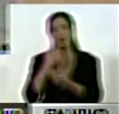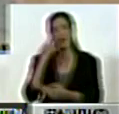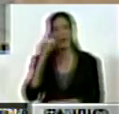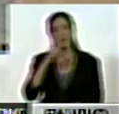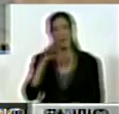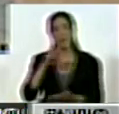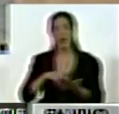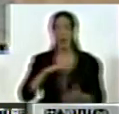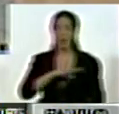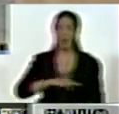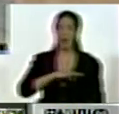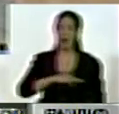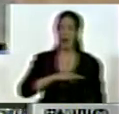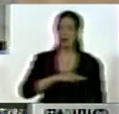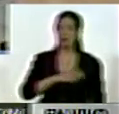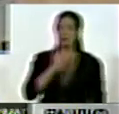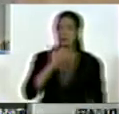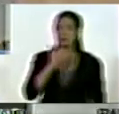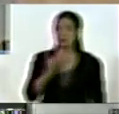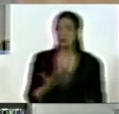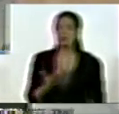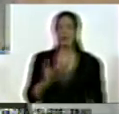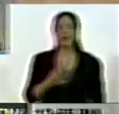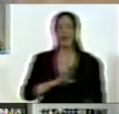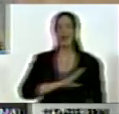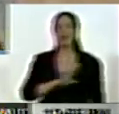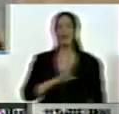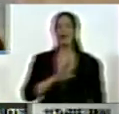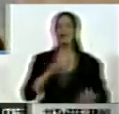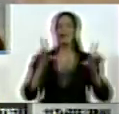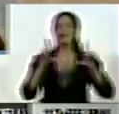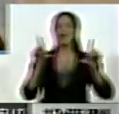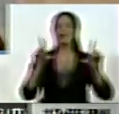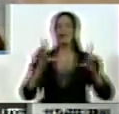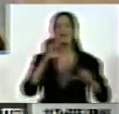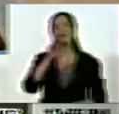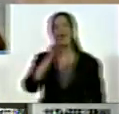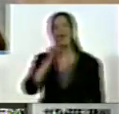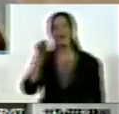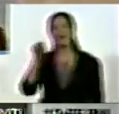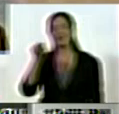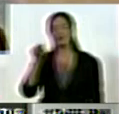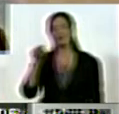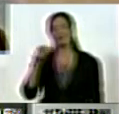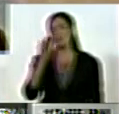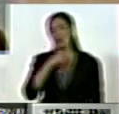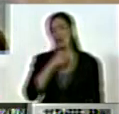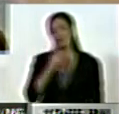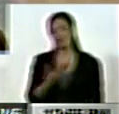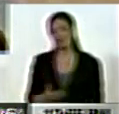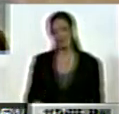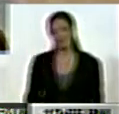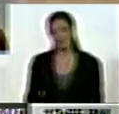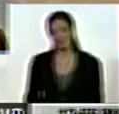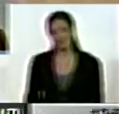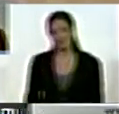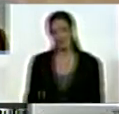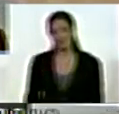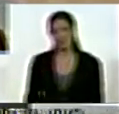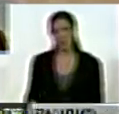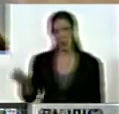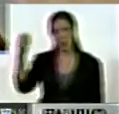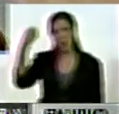Moral, algo que los dueños de esta cadena de televisión carecen.